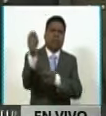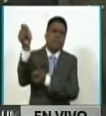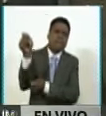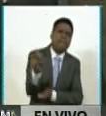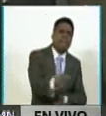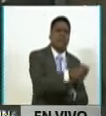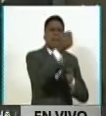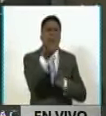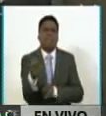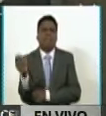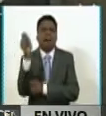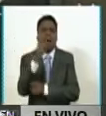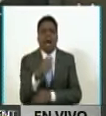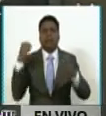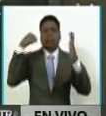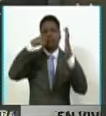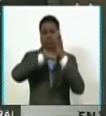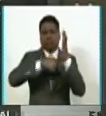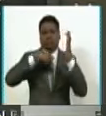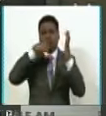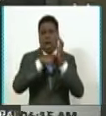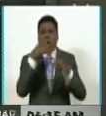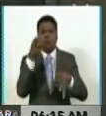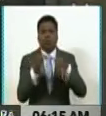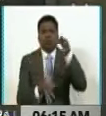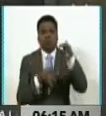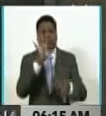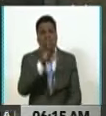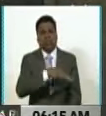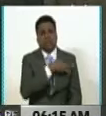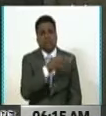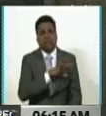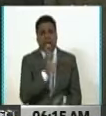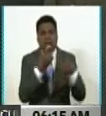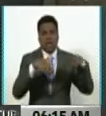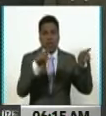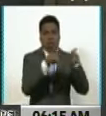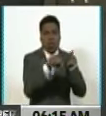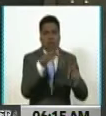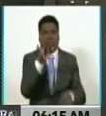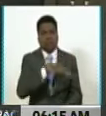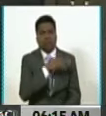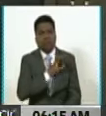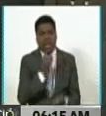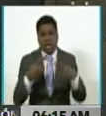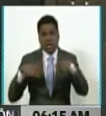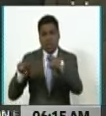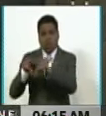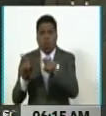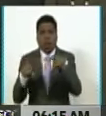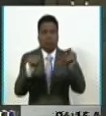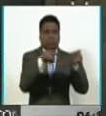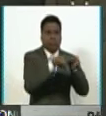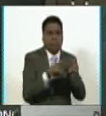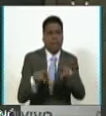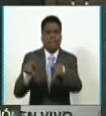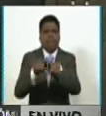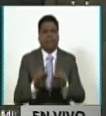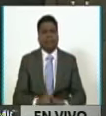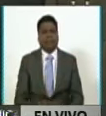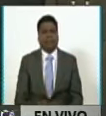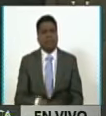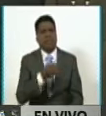y luchar por la justicia social, por la igualdad social, por el igualitarismo. Qué bonito es